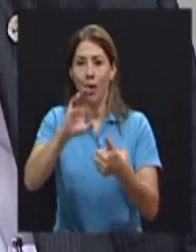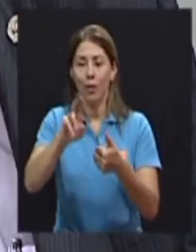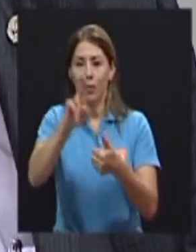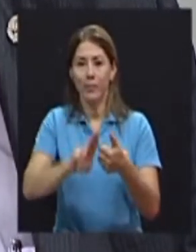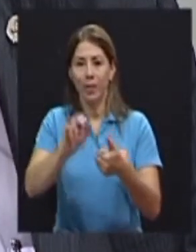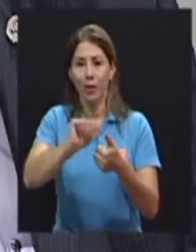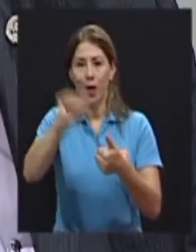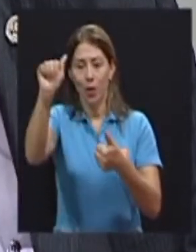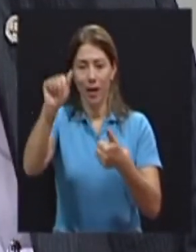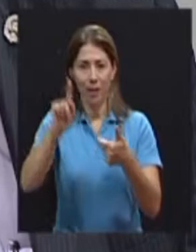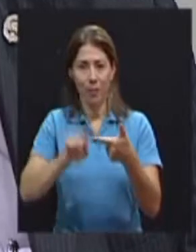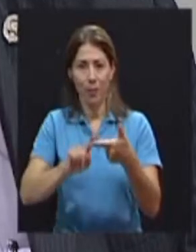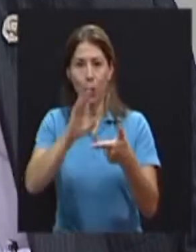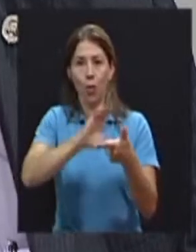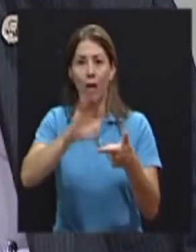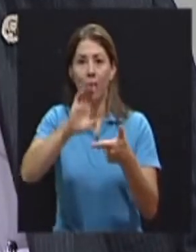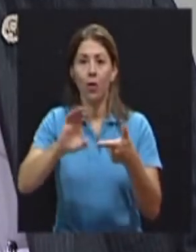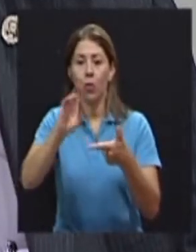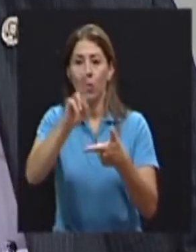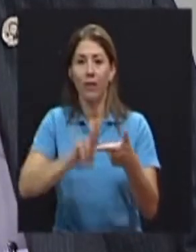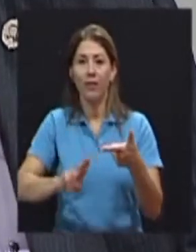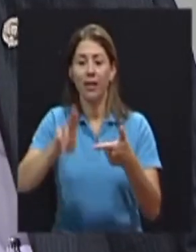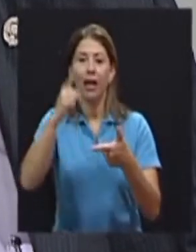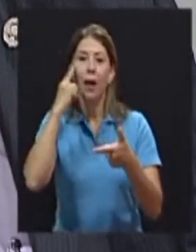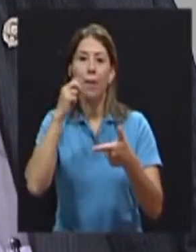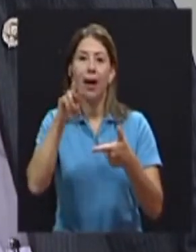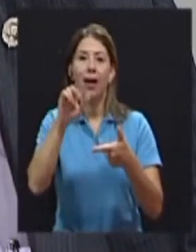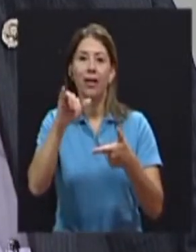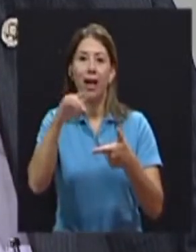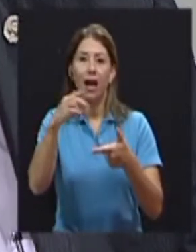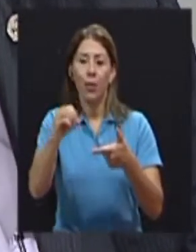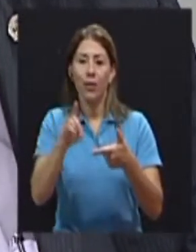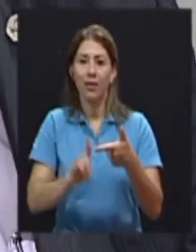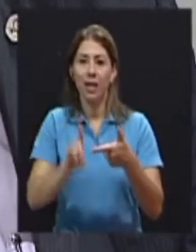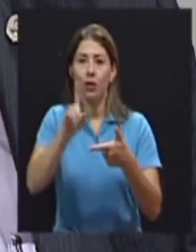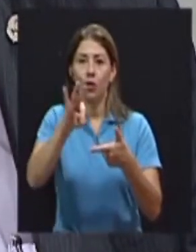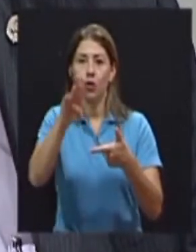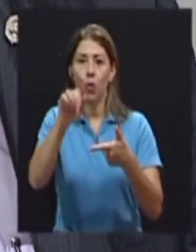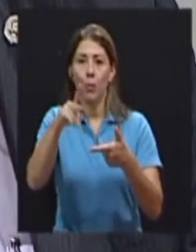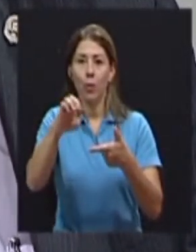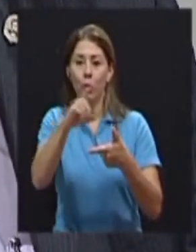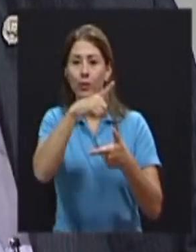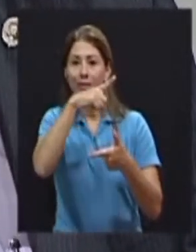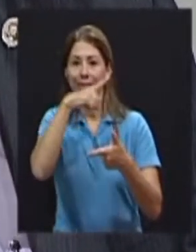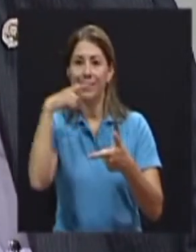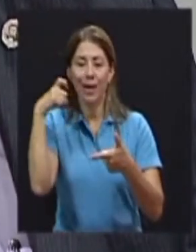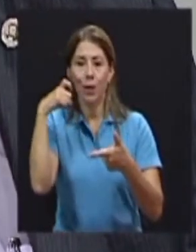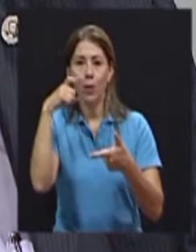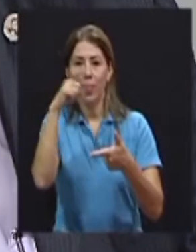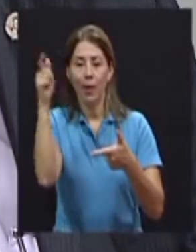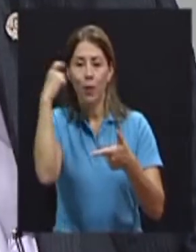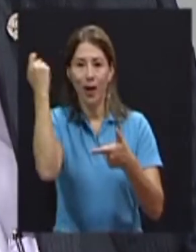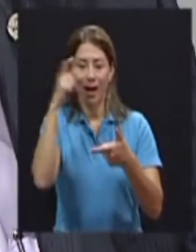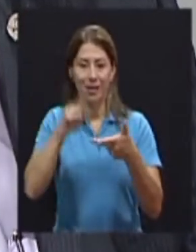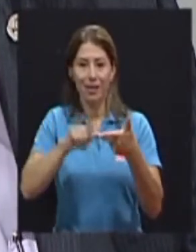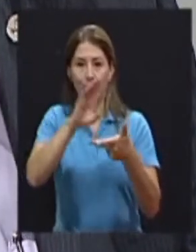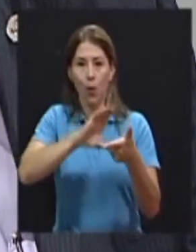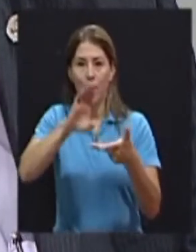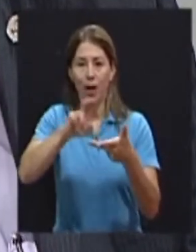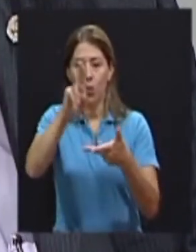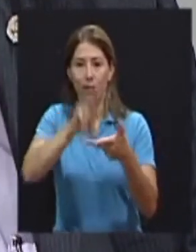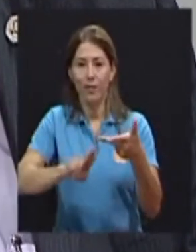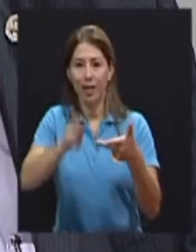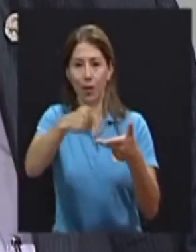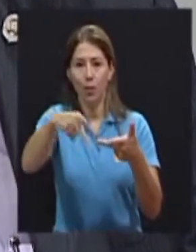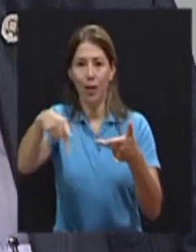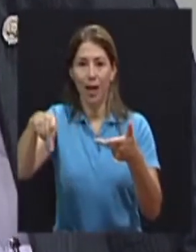Colegio Universitario para el Riego y Desarrollo del Trópico Seco de Guanacaste, el Colegio Universitario de Punta Arenas,